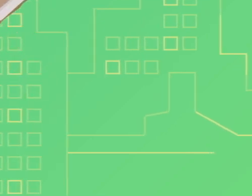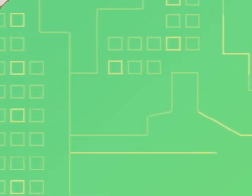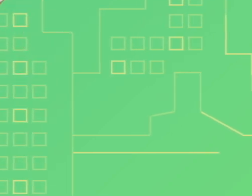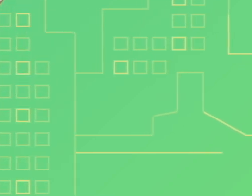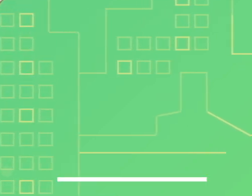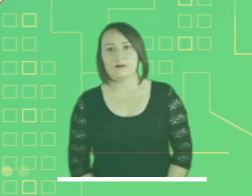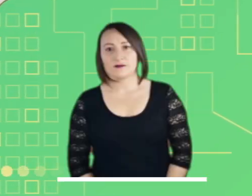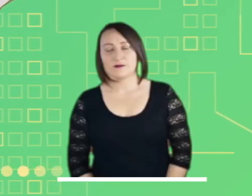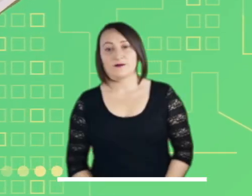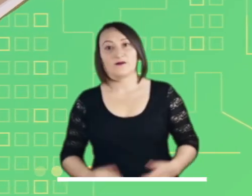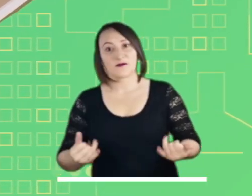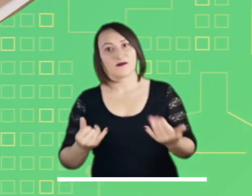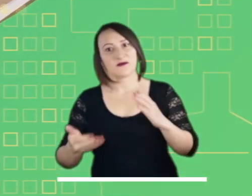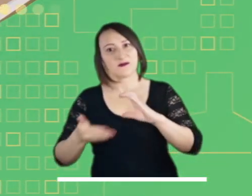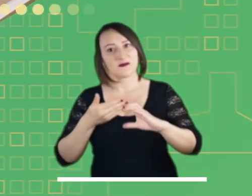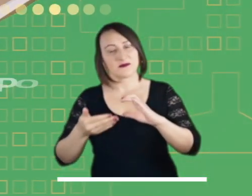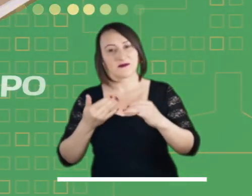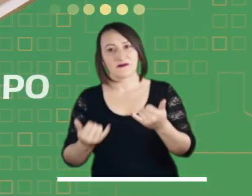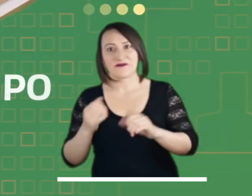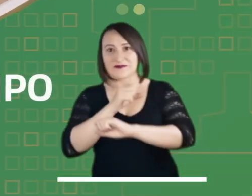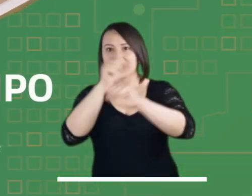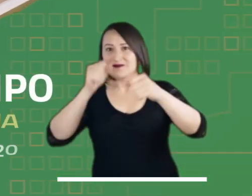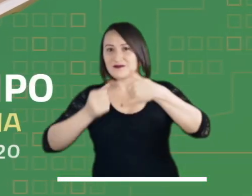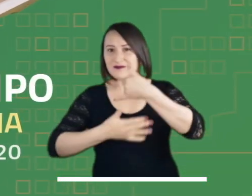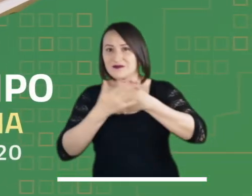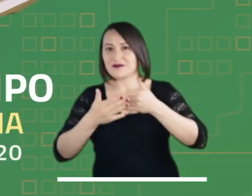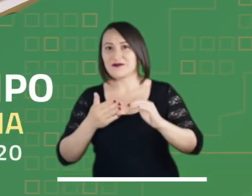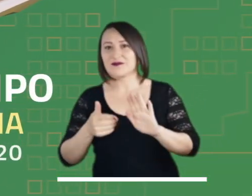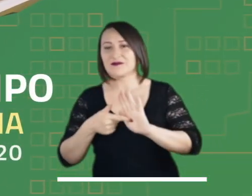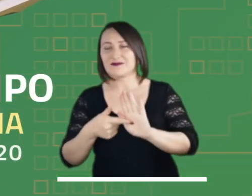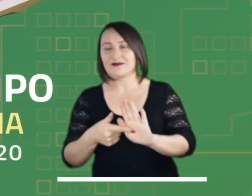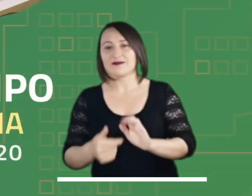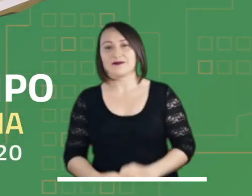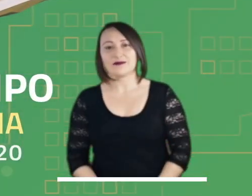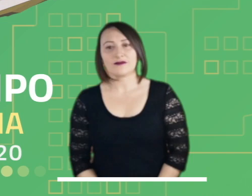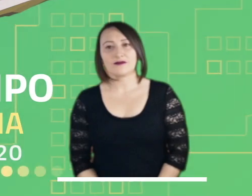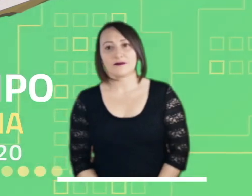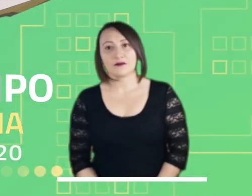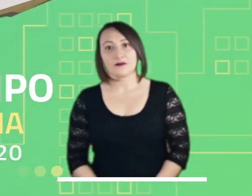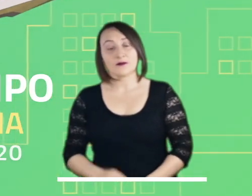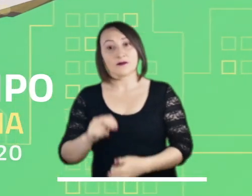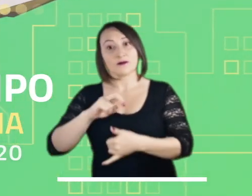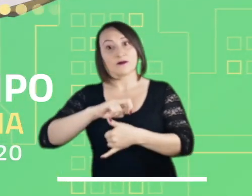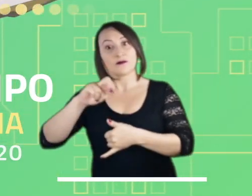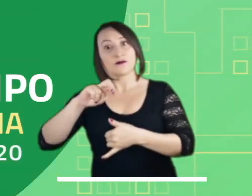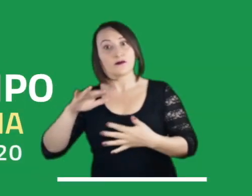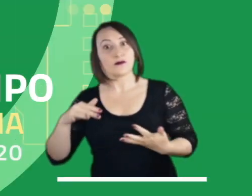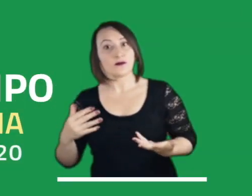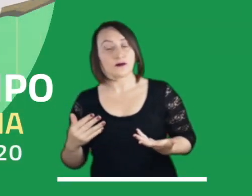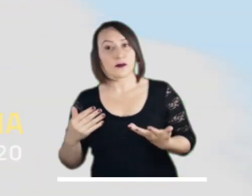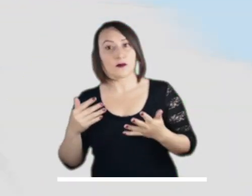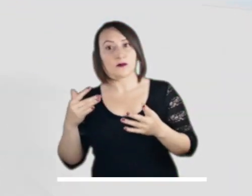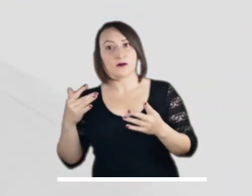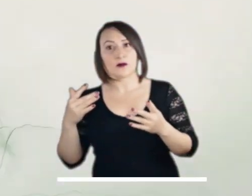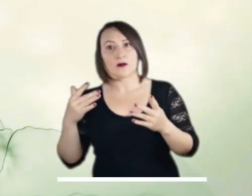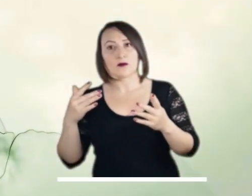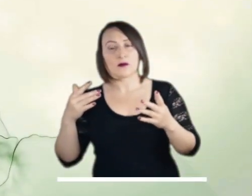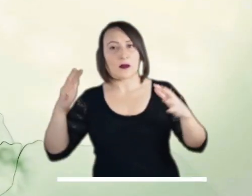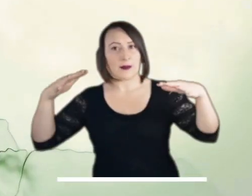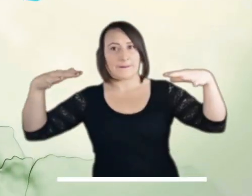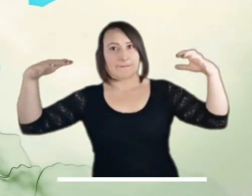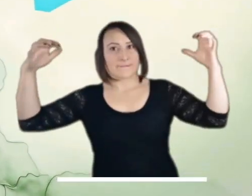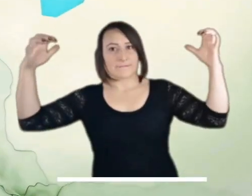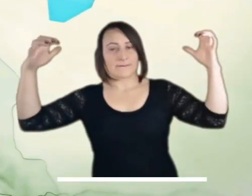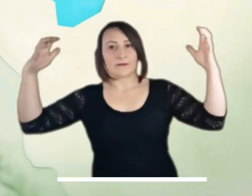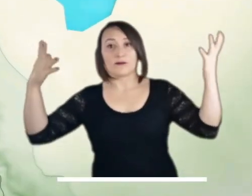A continuación, los invitamos a conocer el pronóstico del tiempo de la mañana de hoy. El norte del país estará bajo